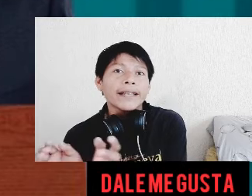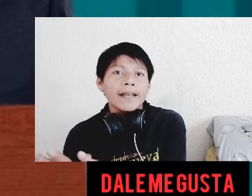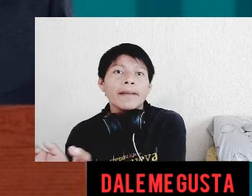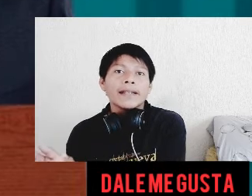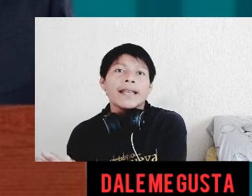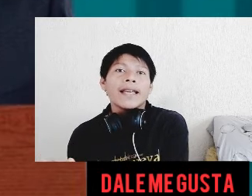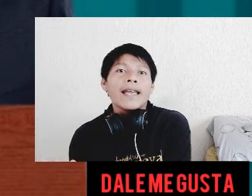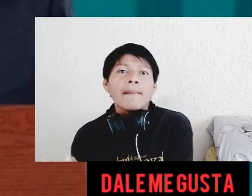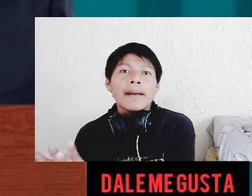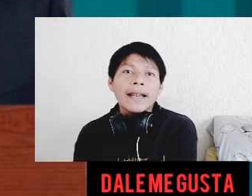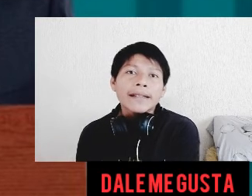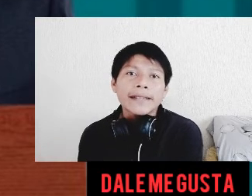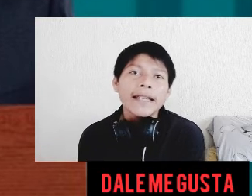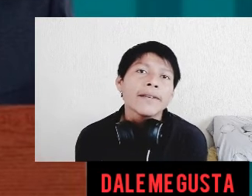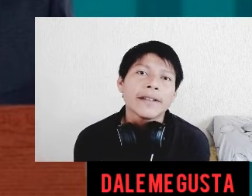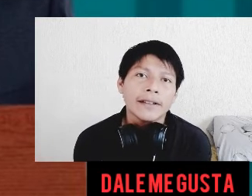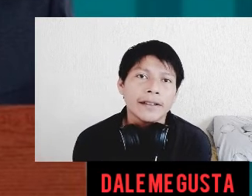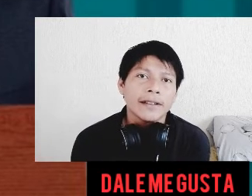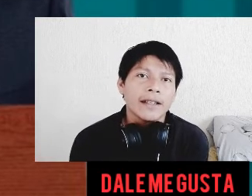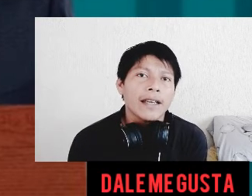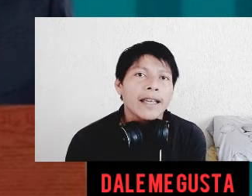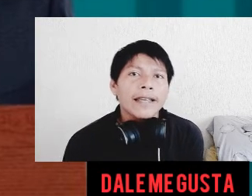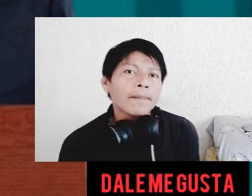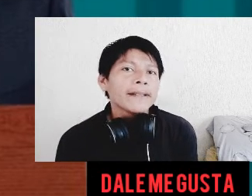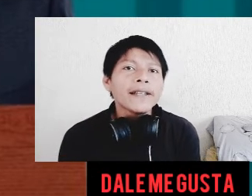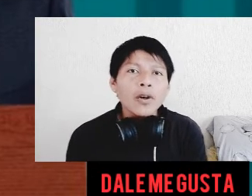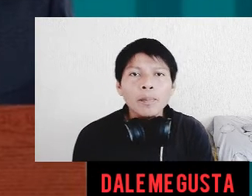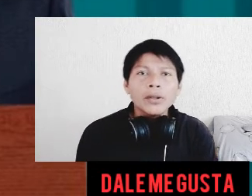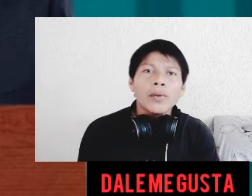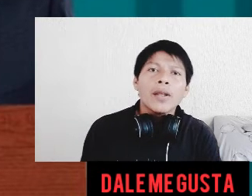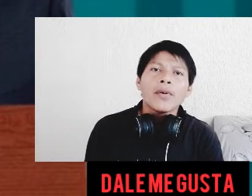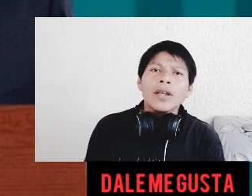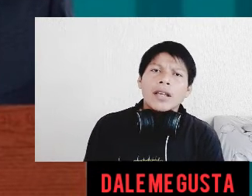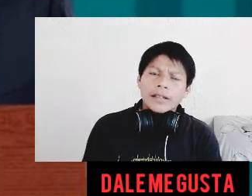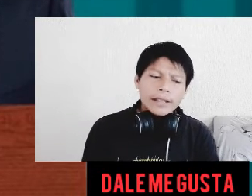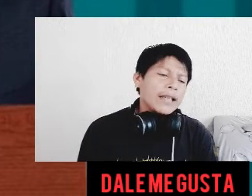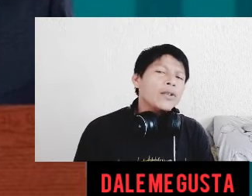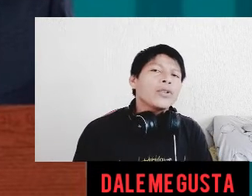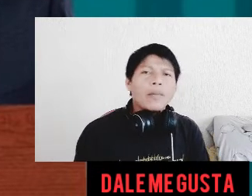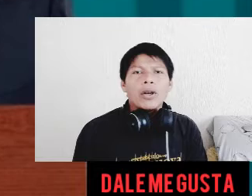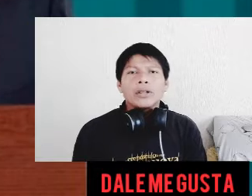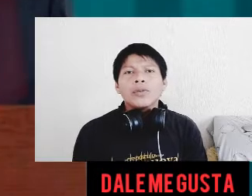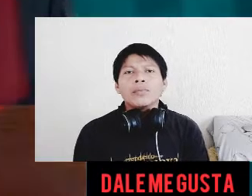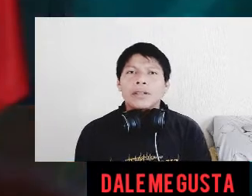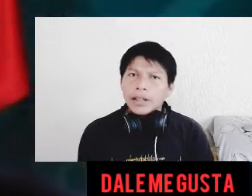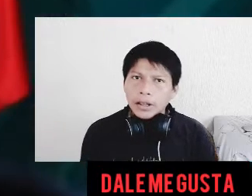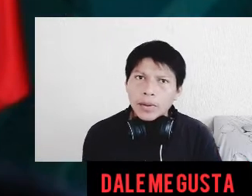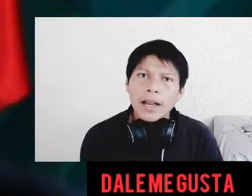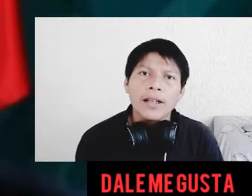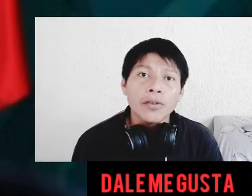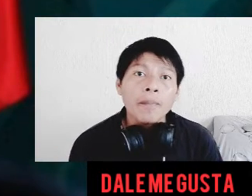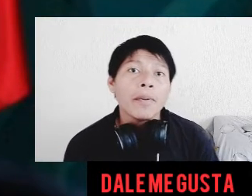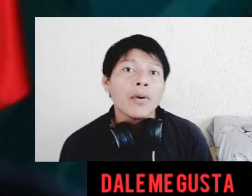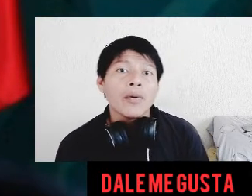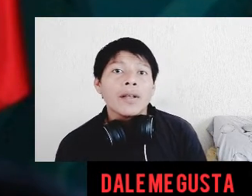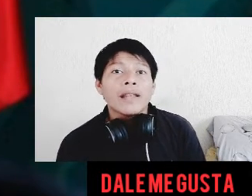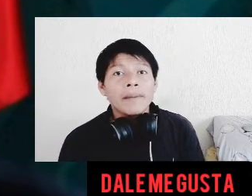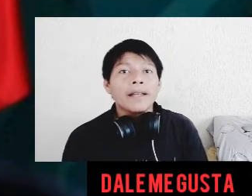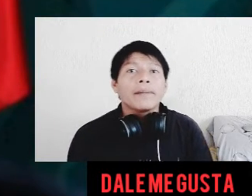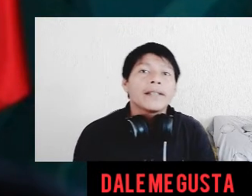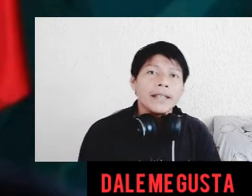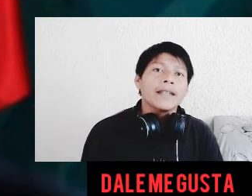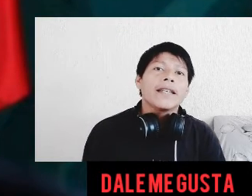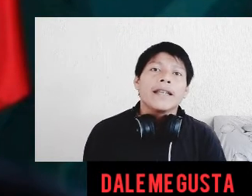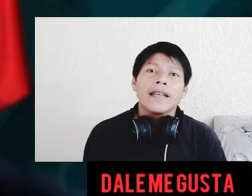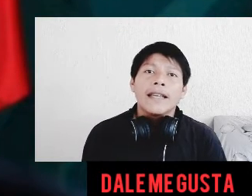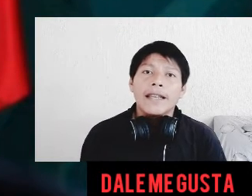va directamente para las reservas. Y el presidente López Obrador, sí es cierto, se molestó y tiene toda la razón, pero también